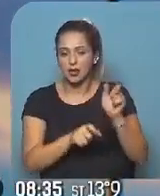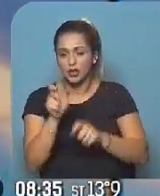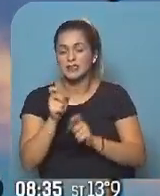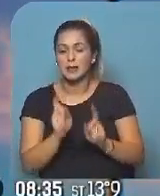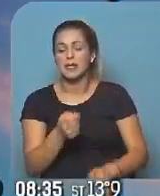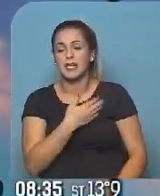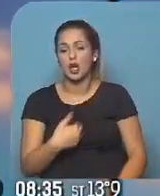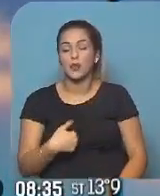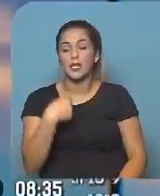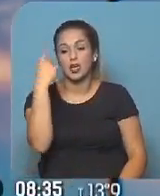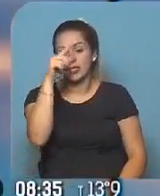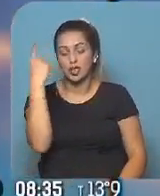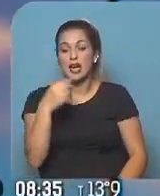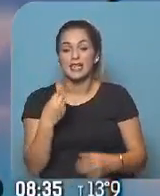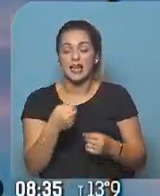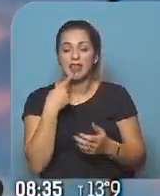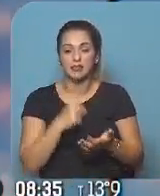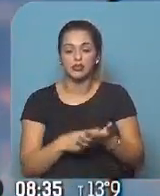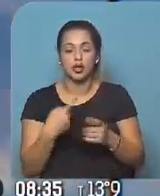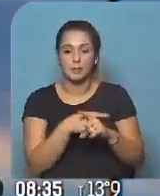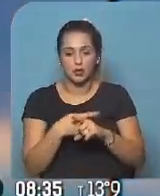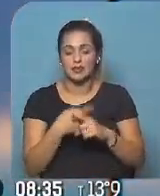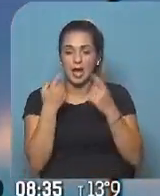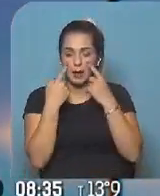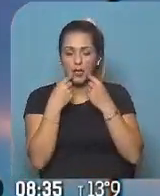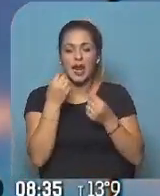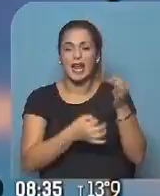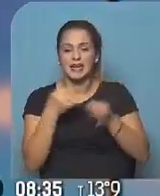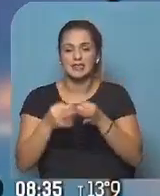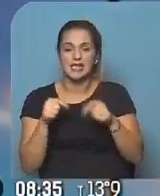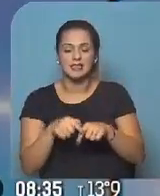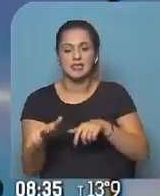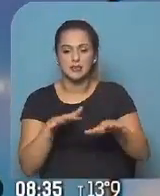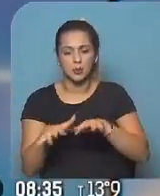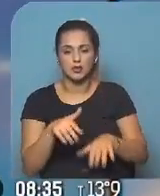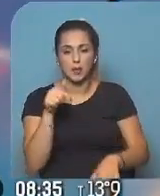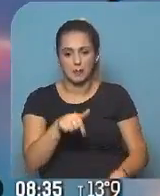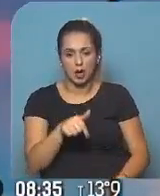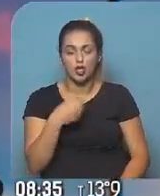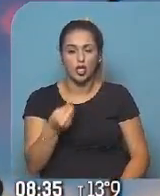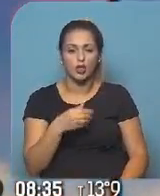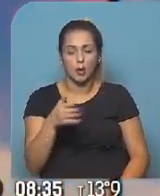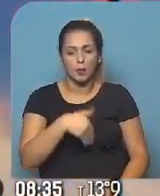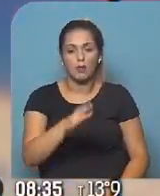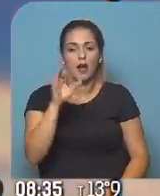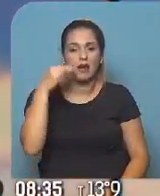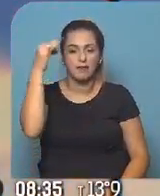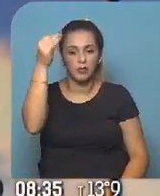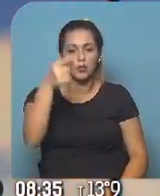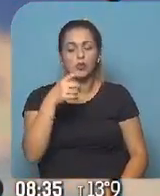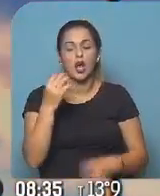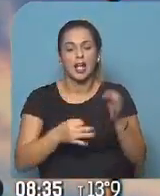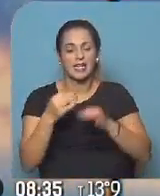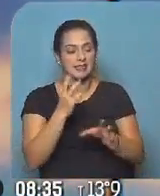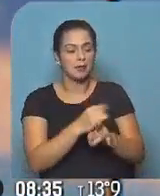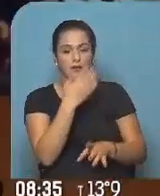nacional que son decisiones políticas vamos a analizar esta situación del día de hoy y también un poco cómo va en el futuro con un analista político que